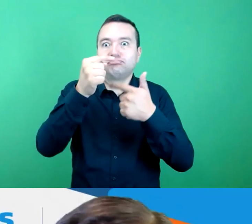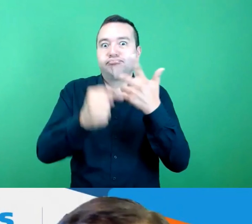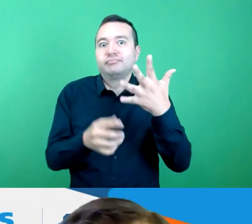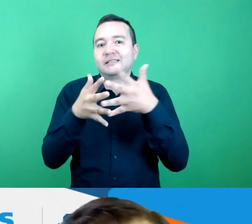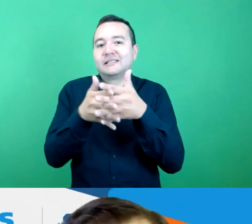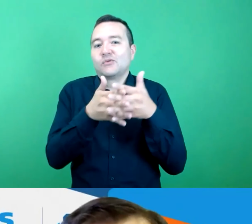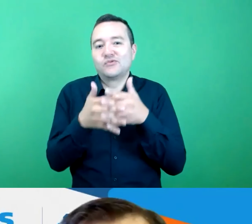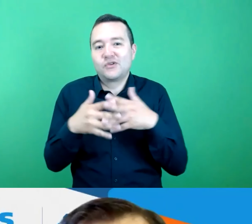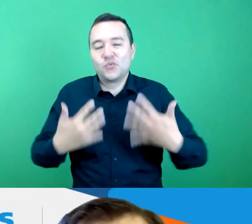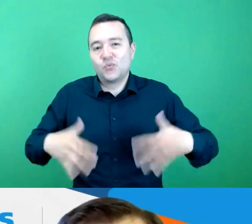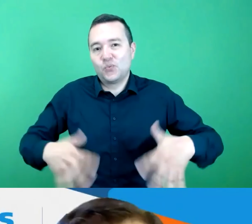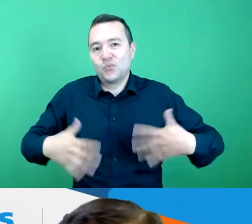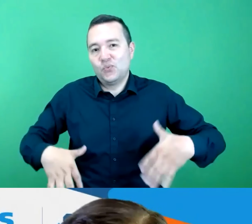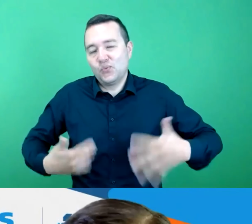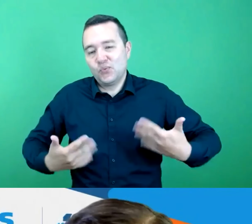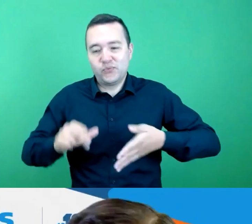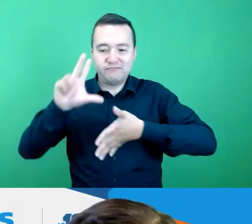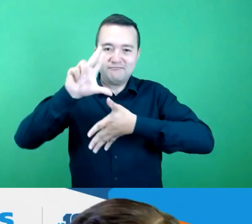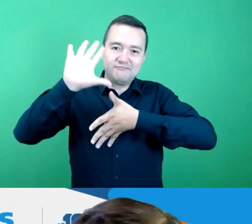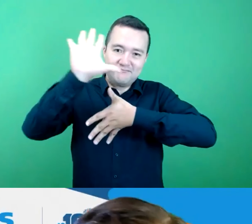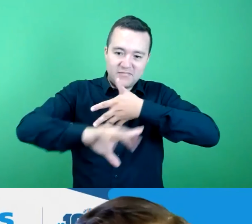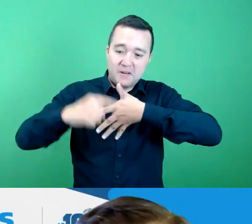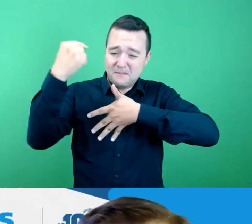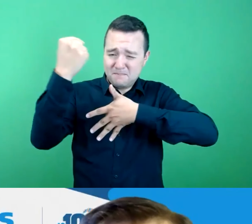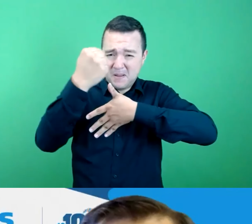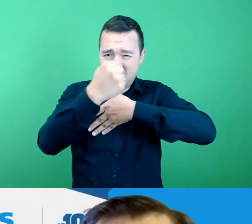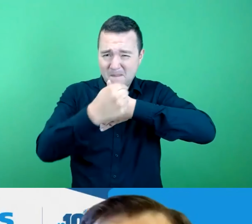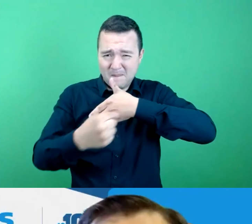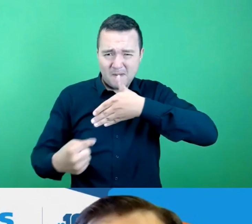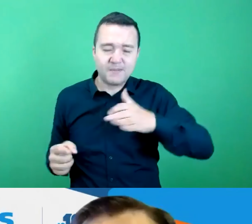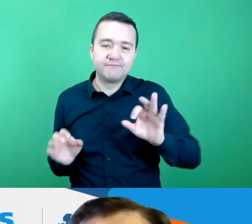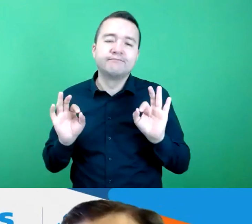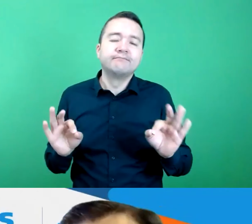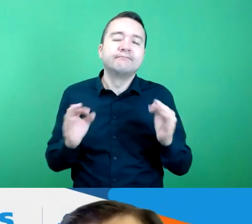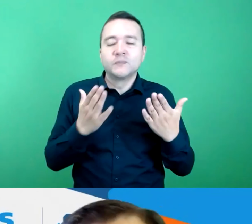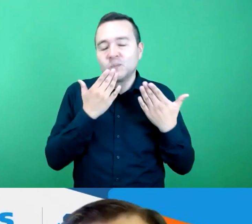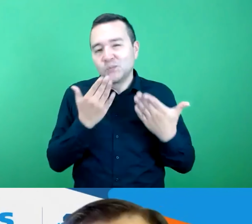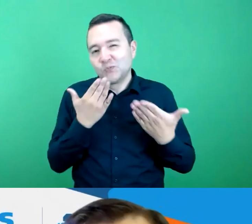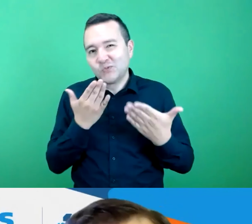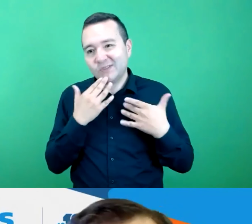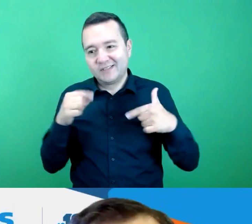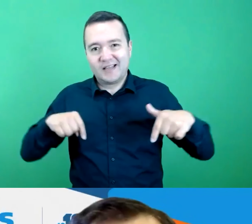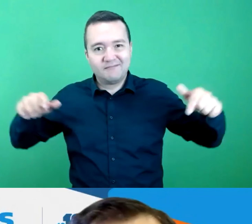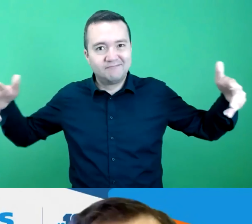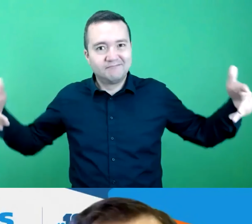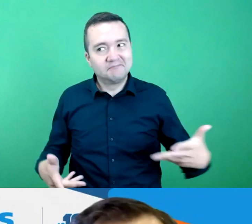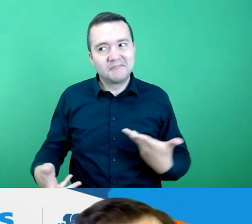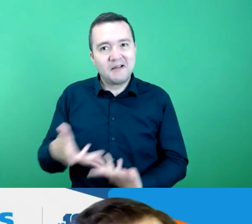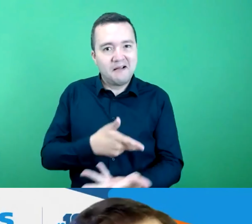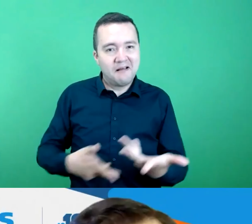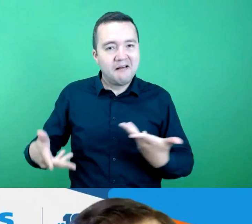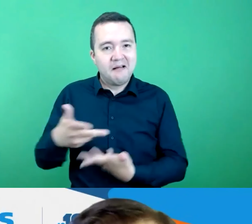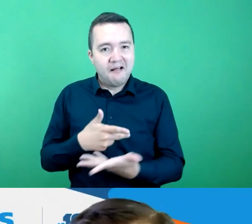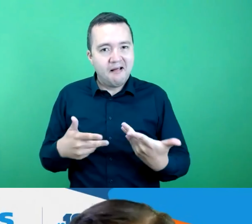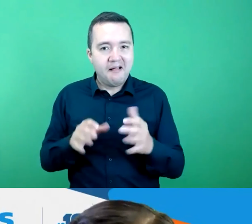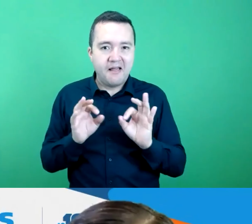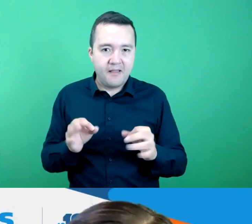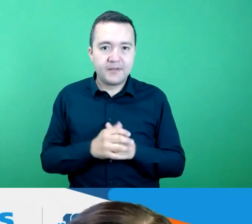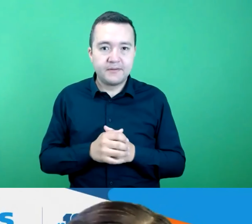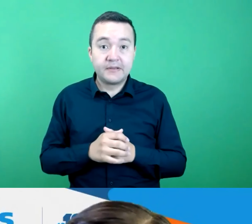la región. La verdad, muchísimas gracias por acompañarnos en esta reflexión. Y también, muy honestamente, les traslado